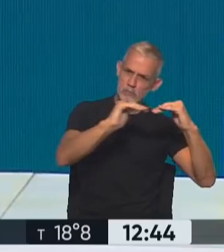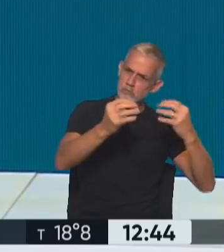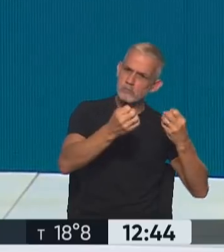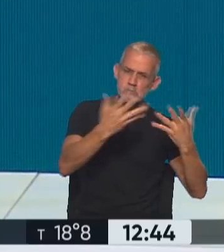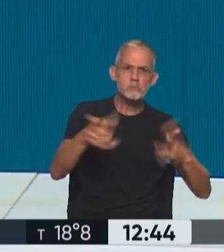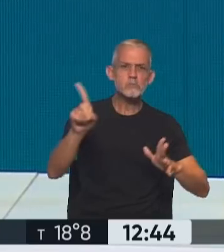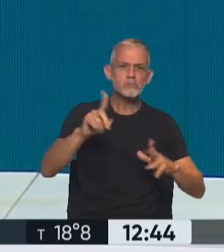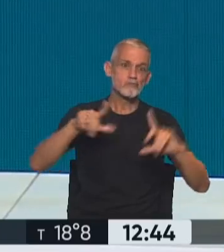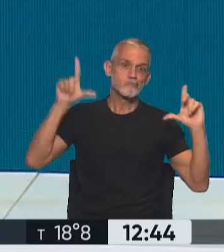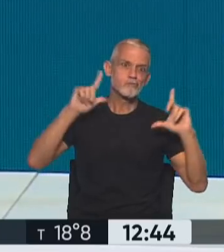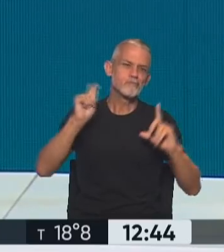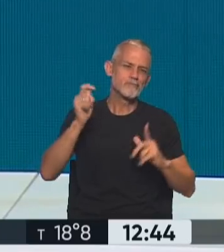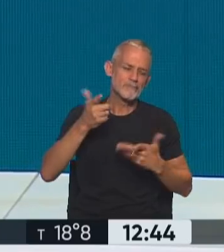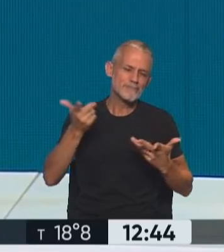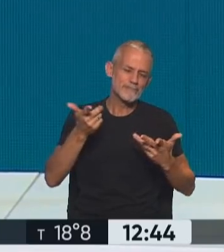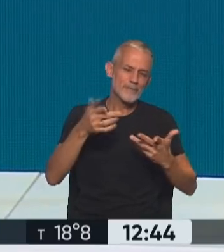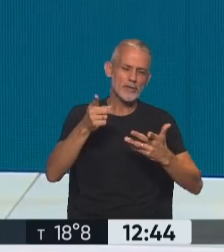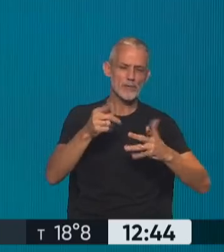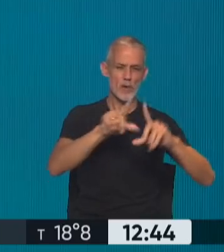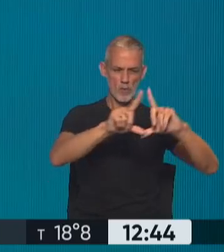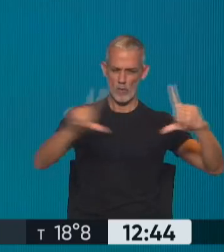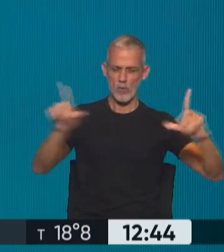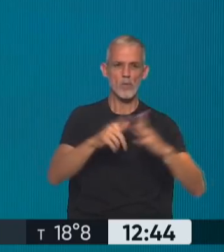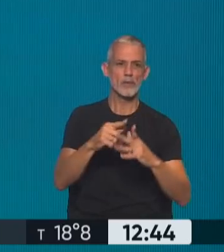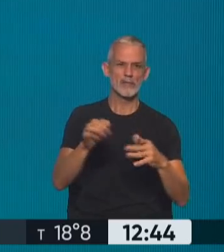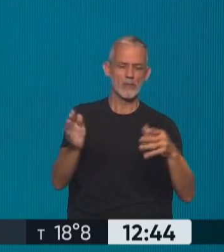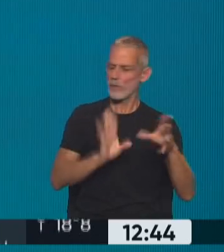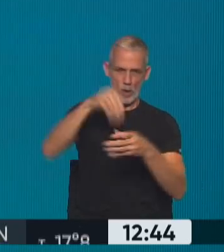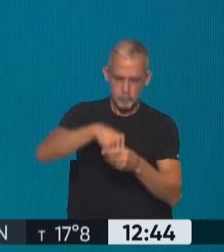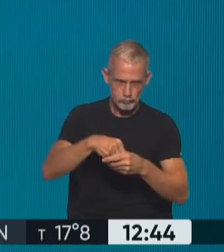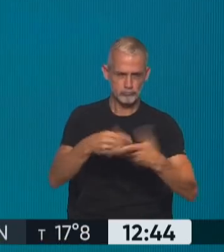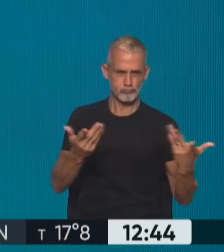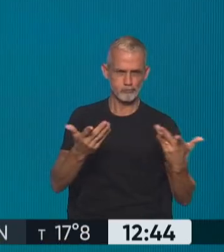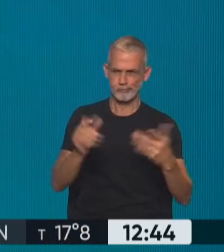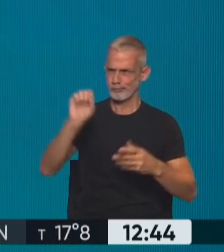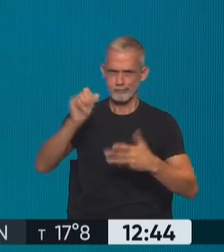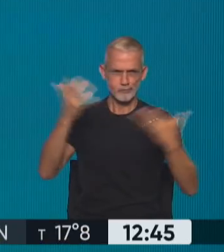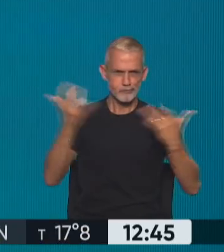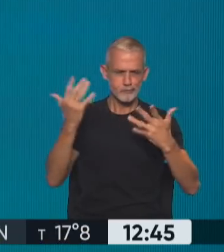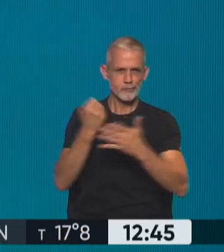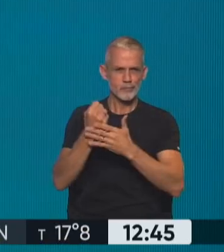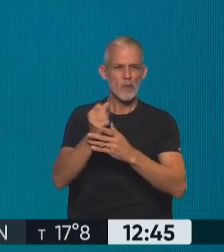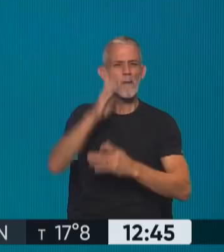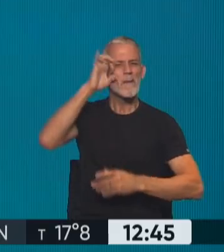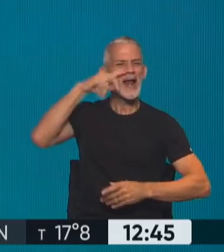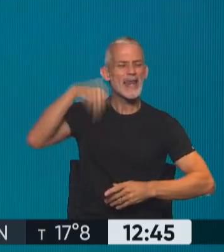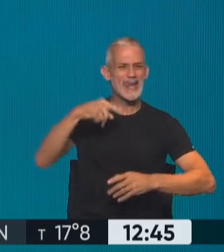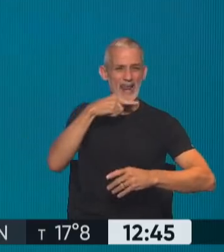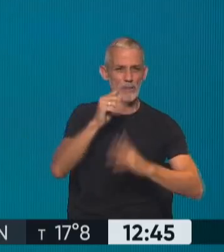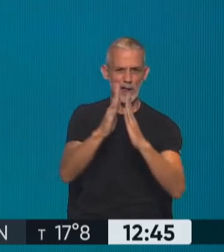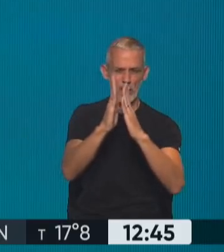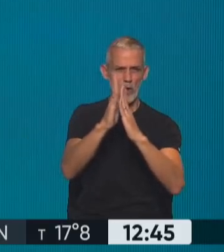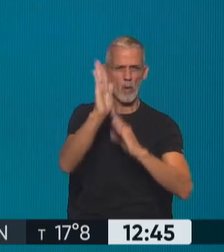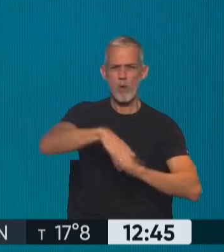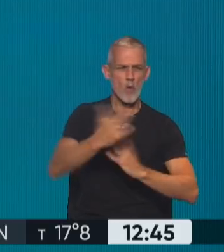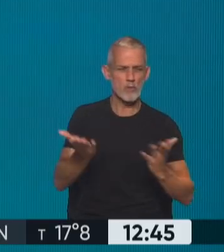a un gran protagonista, con la irrupción del neoliberalismo, allá con la caída del muro de Berlín. Y